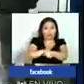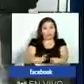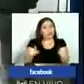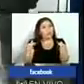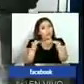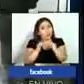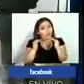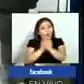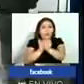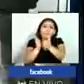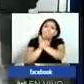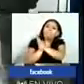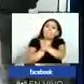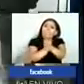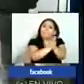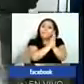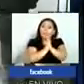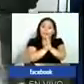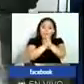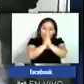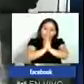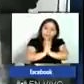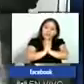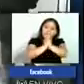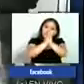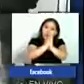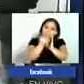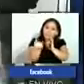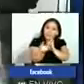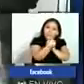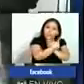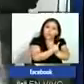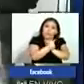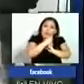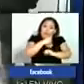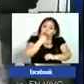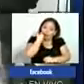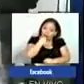pedimos y rogamos por todos aquellos que en este momento están luchando por su vida en los hospitales.